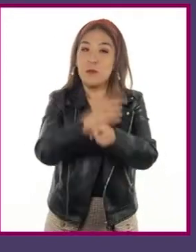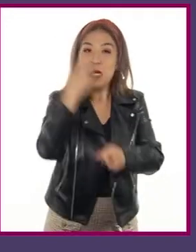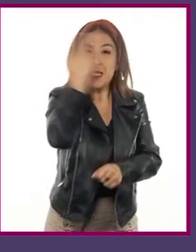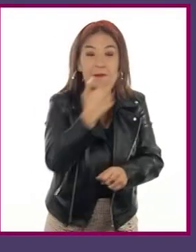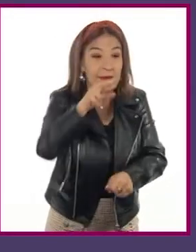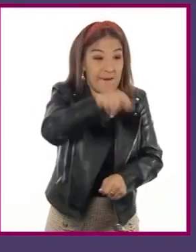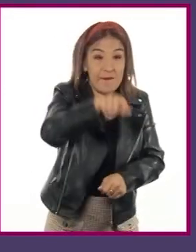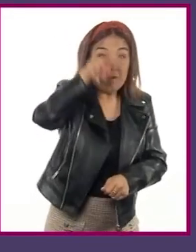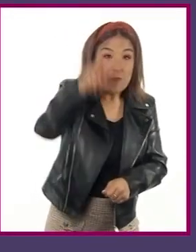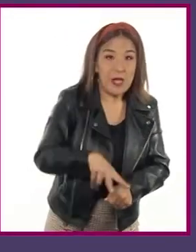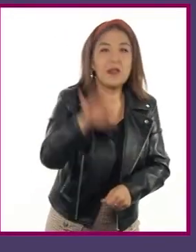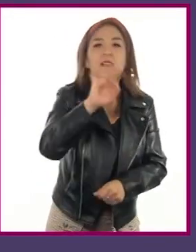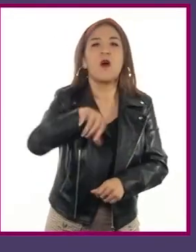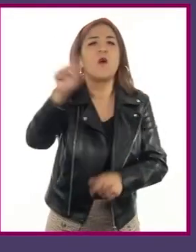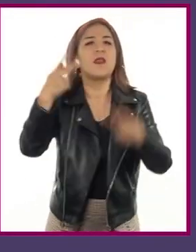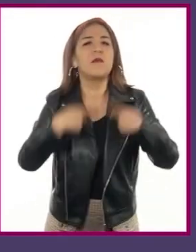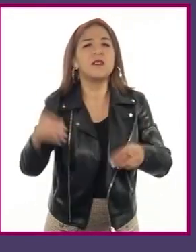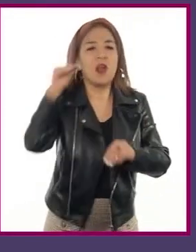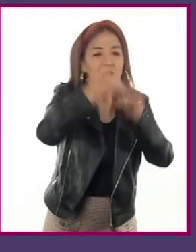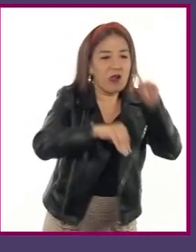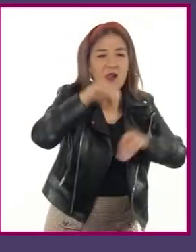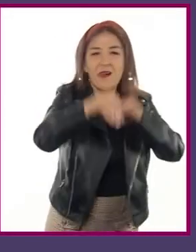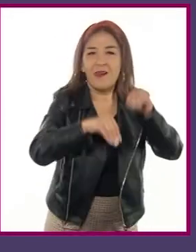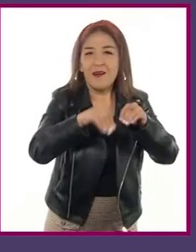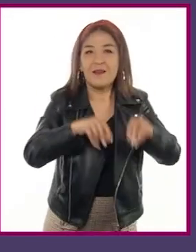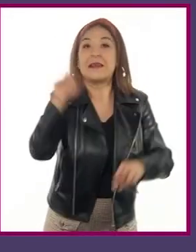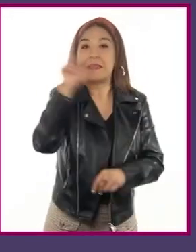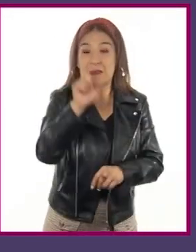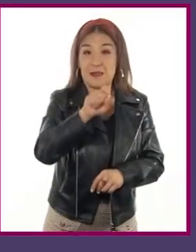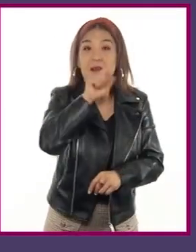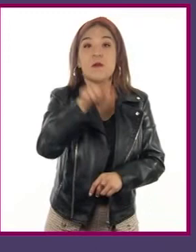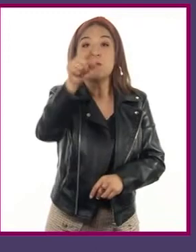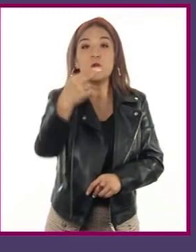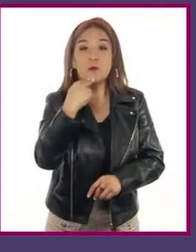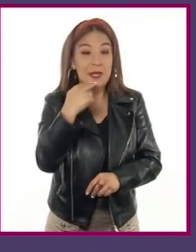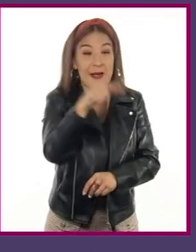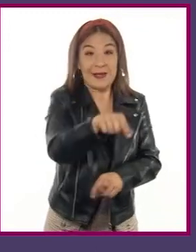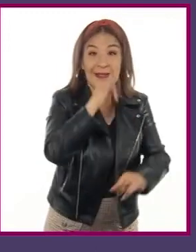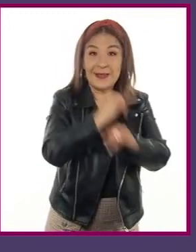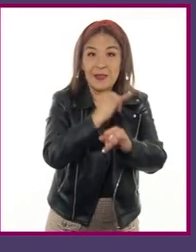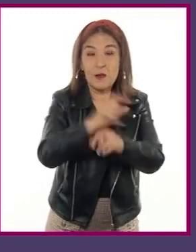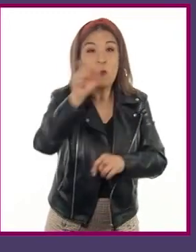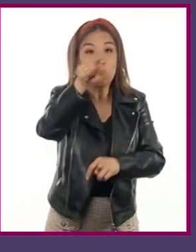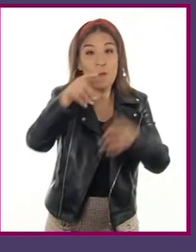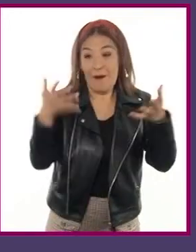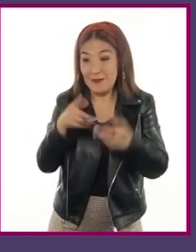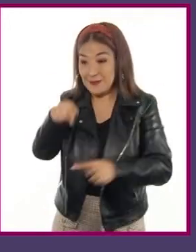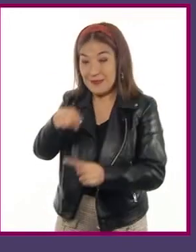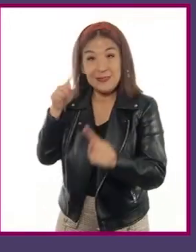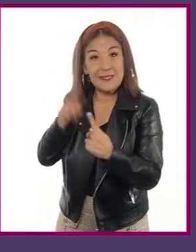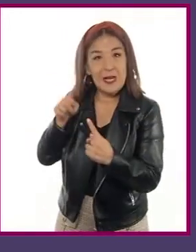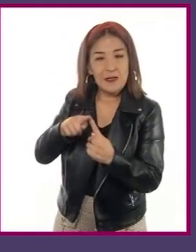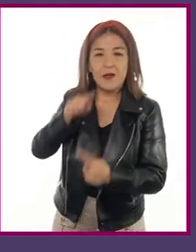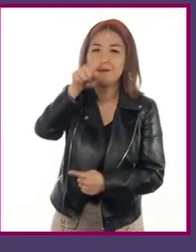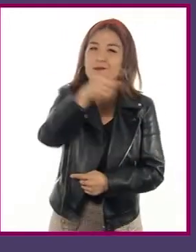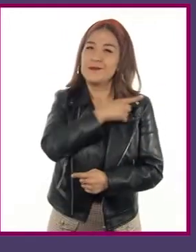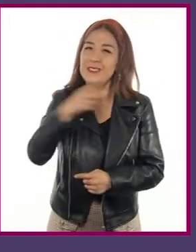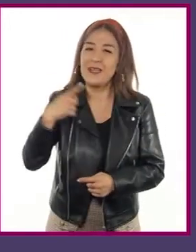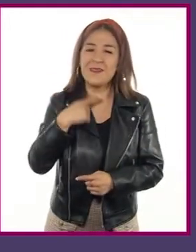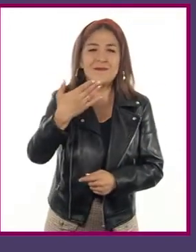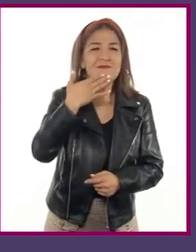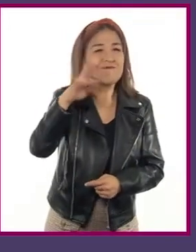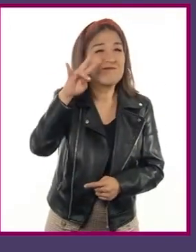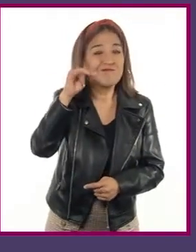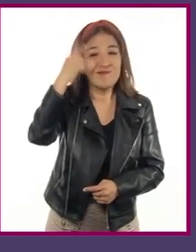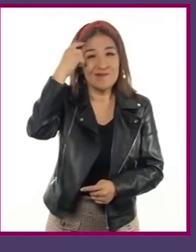no estén manipulados. Asimismo, cuando utilices el Internet para realizar tus tareas escolares, debes tener mucho ojo con los